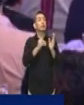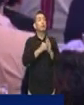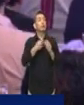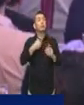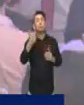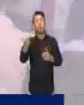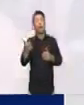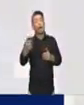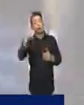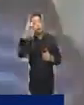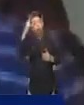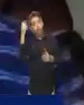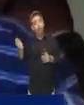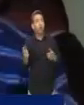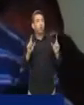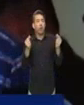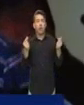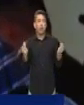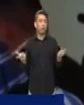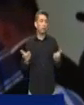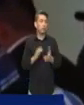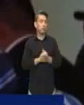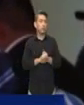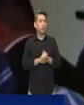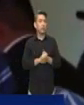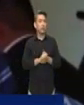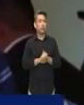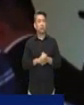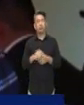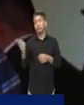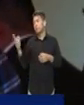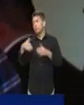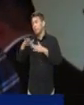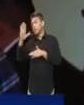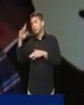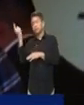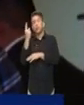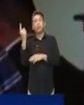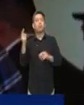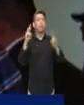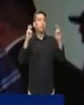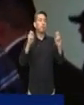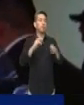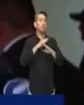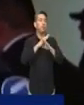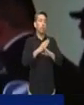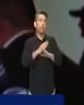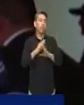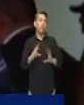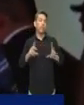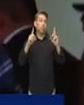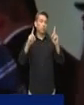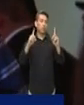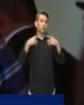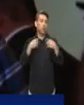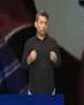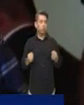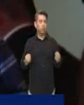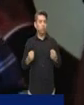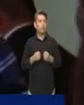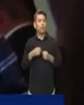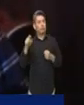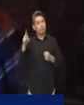6 millones de quetzales. Sería el tema de seguridad, educación y salud y el medio ambiente, que es lo que necesitamos